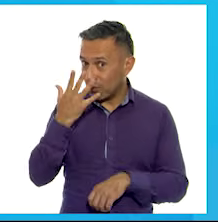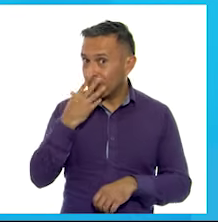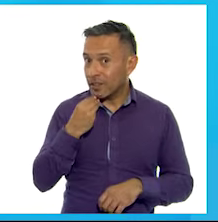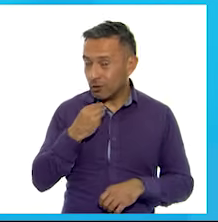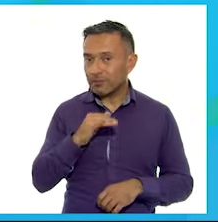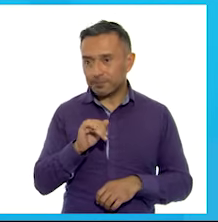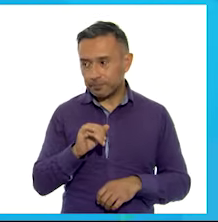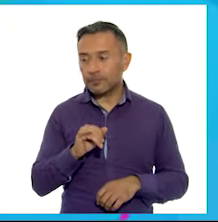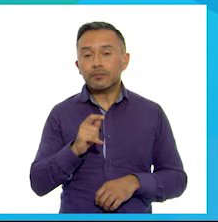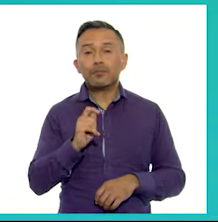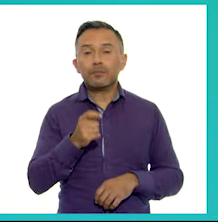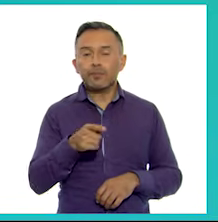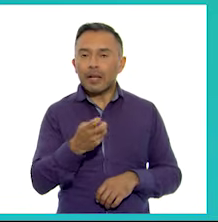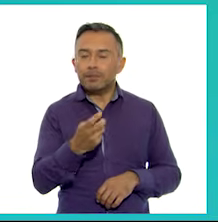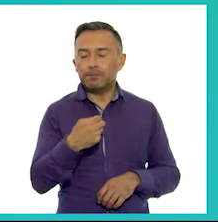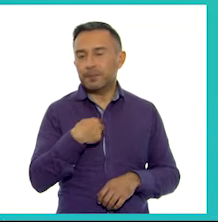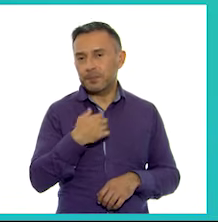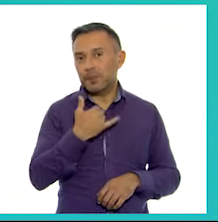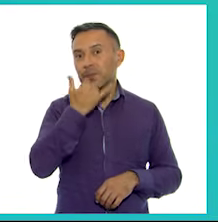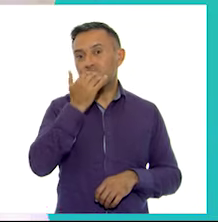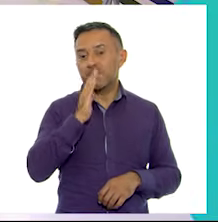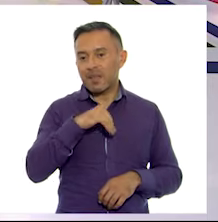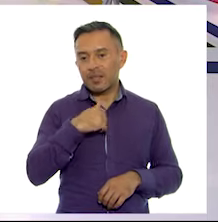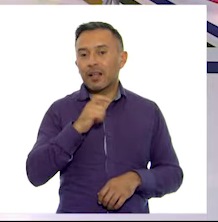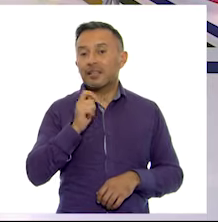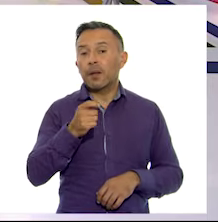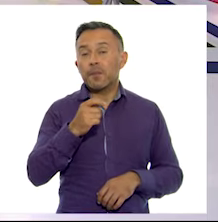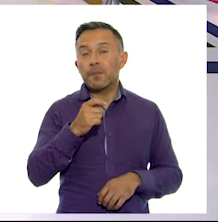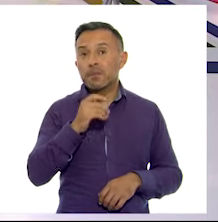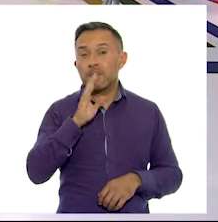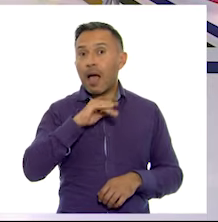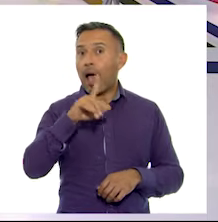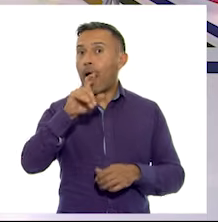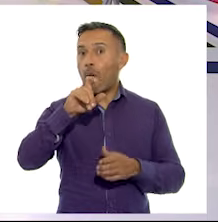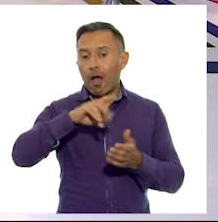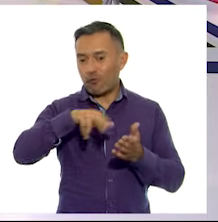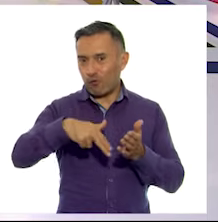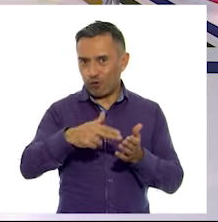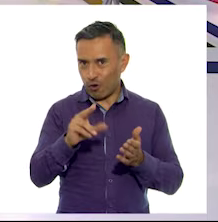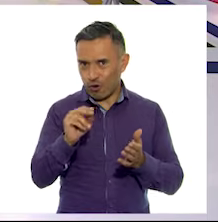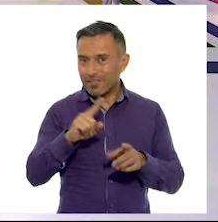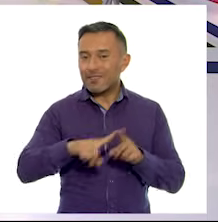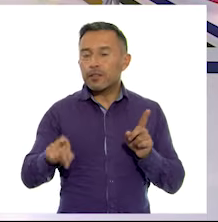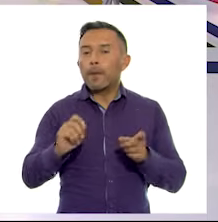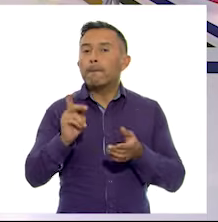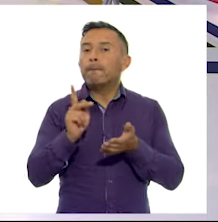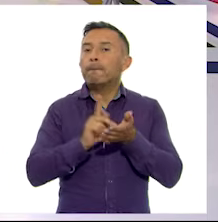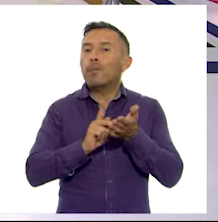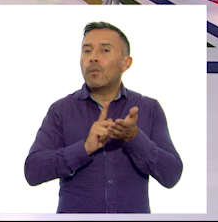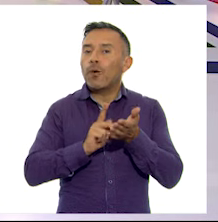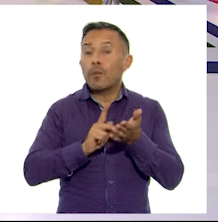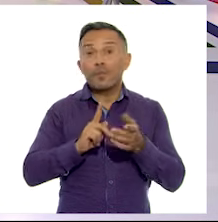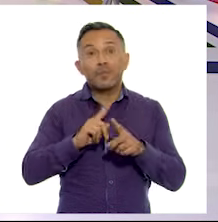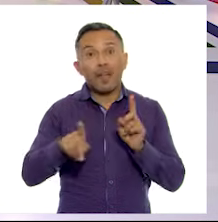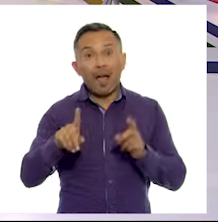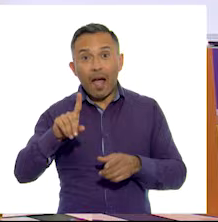Esa, me equivoqué, está hecha con plumones. Con plumones, esta está hecha con plumones. La que está hecha con